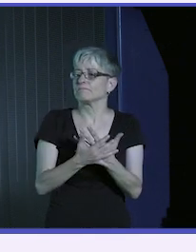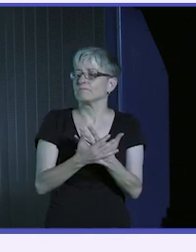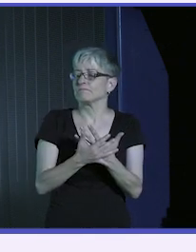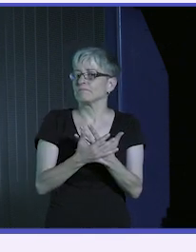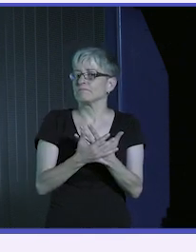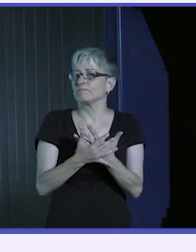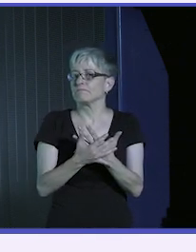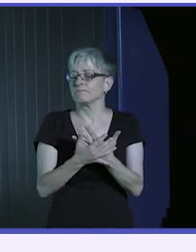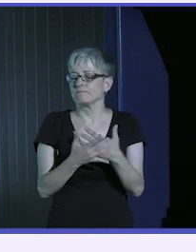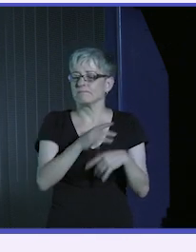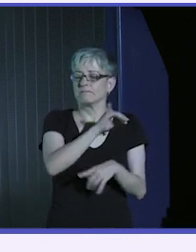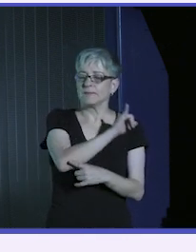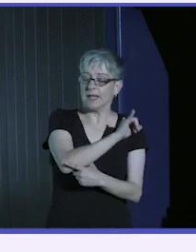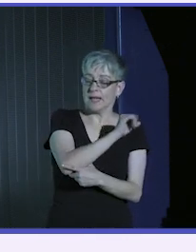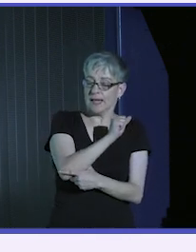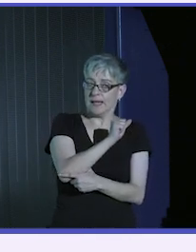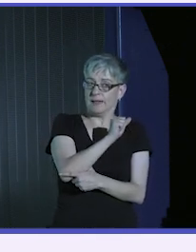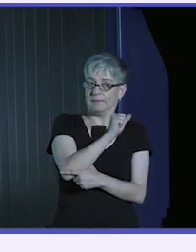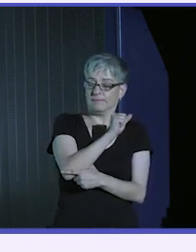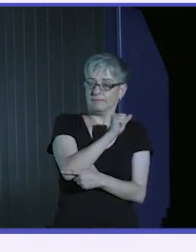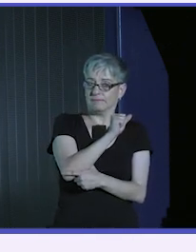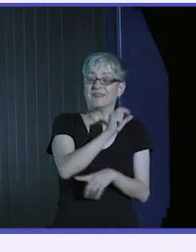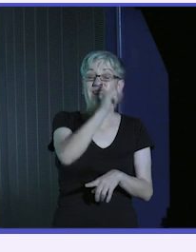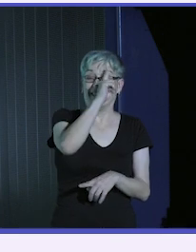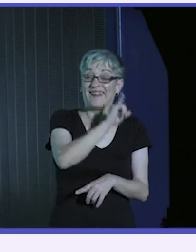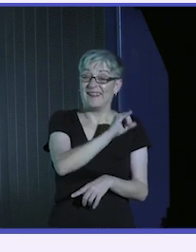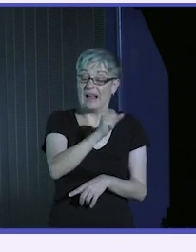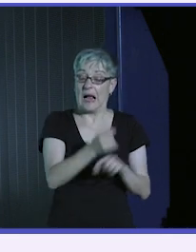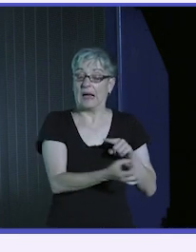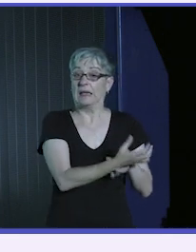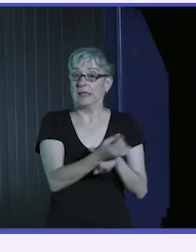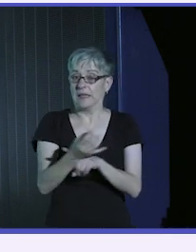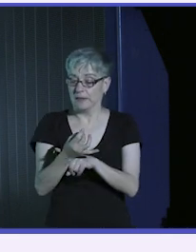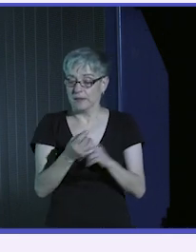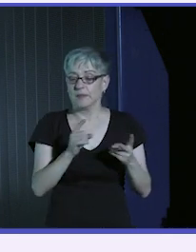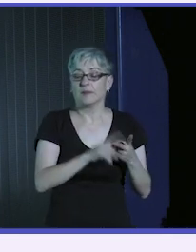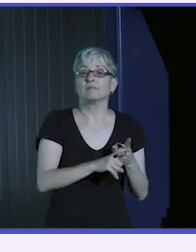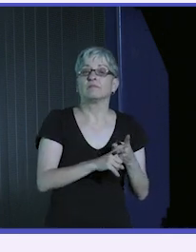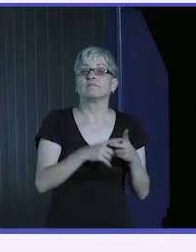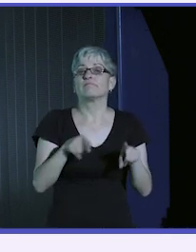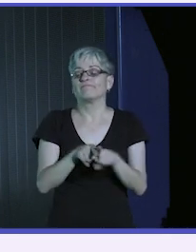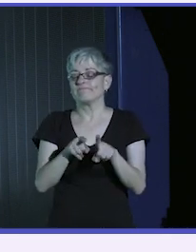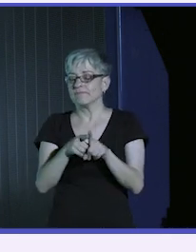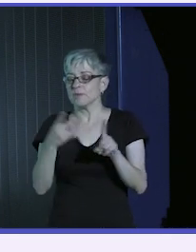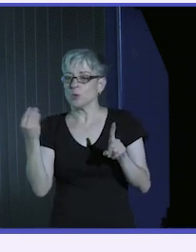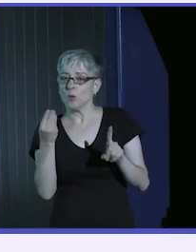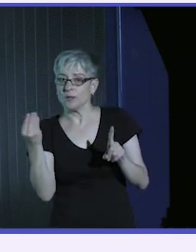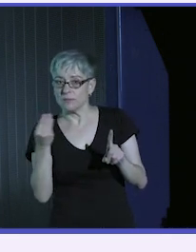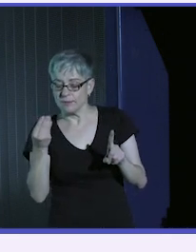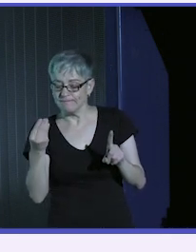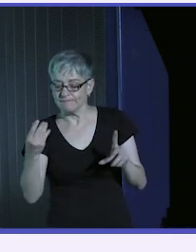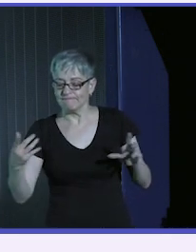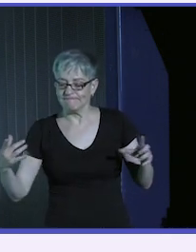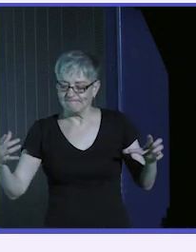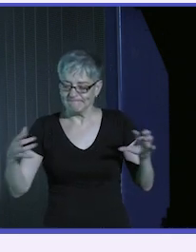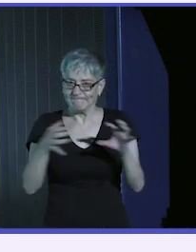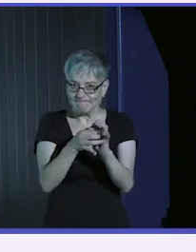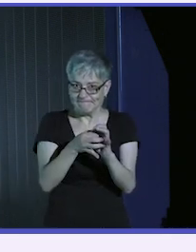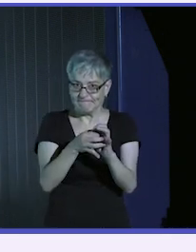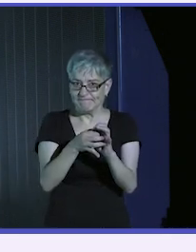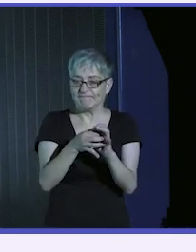que comentaba antes, la IA y especialmente la IA generativa, con el High Performance Computing y la plataforma de Quantum Elements